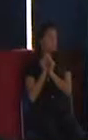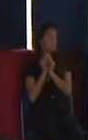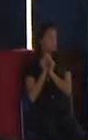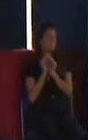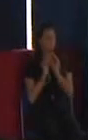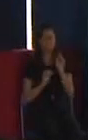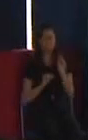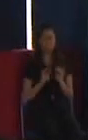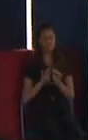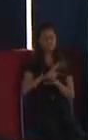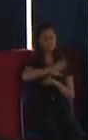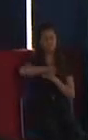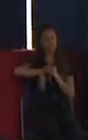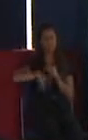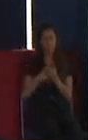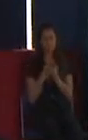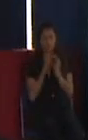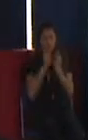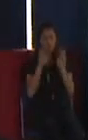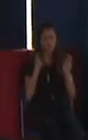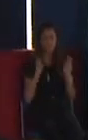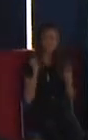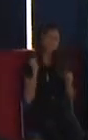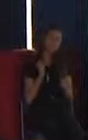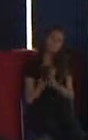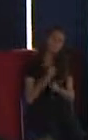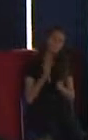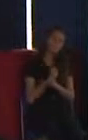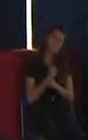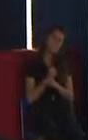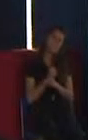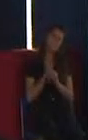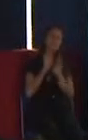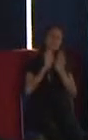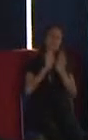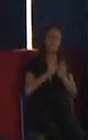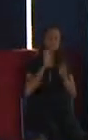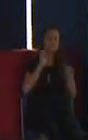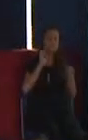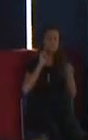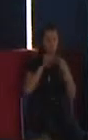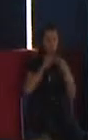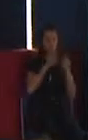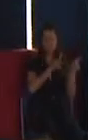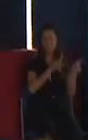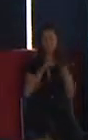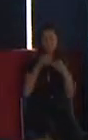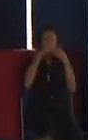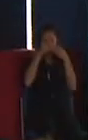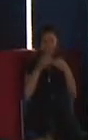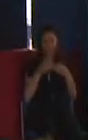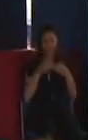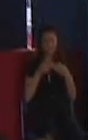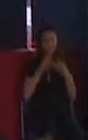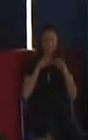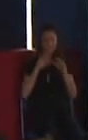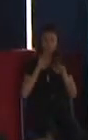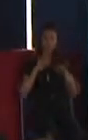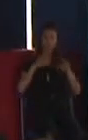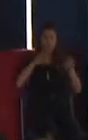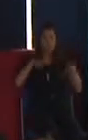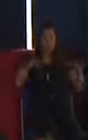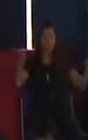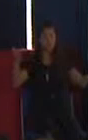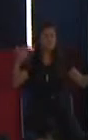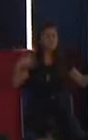toda la parte de empleo para las personas con discapacidad. Entonces, las convocatorias se van a